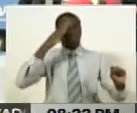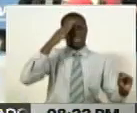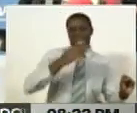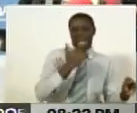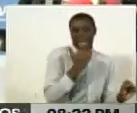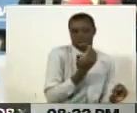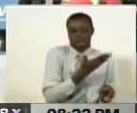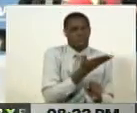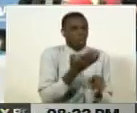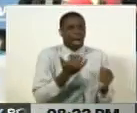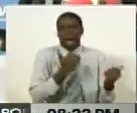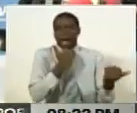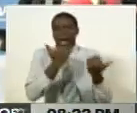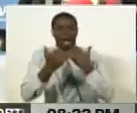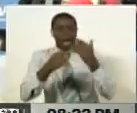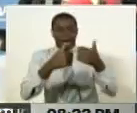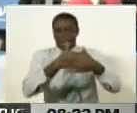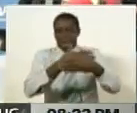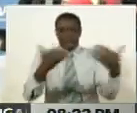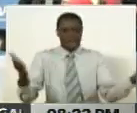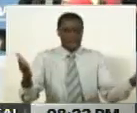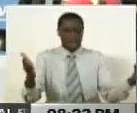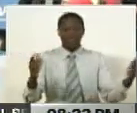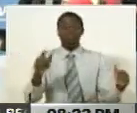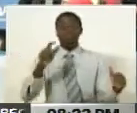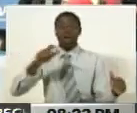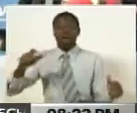de cualquier índole, civil,